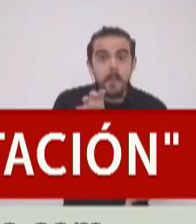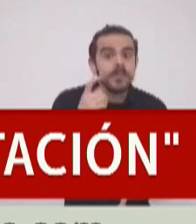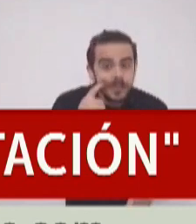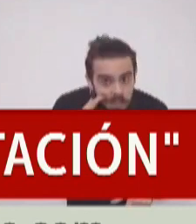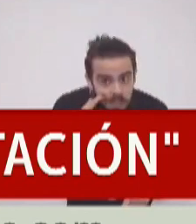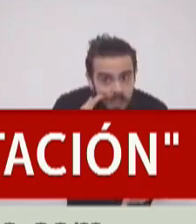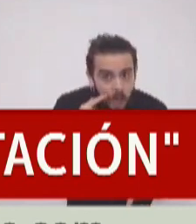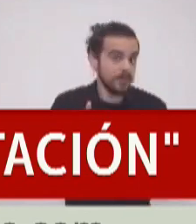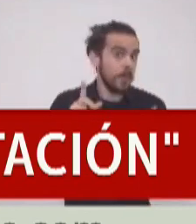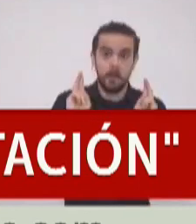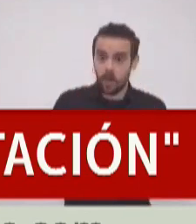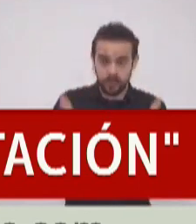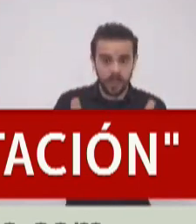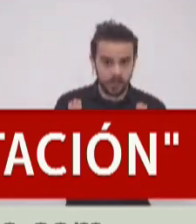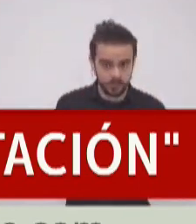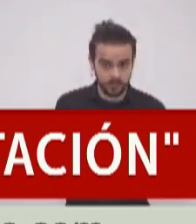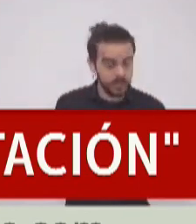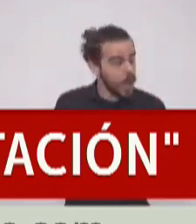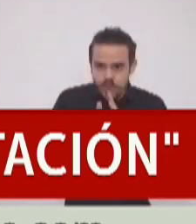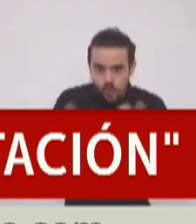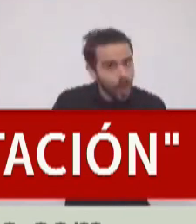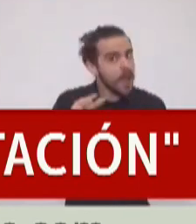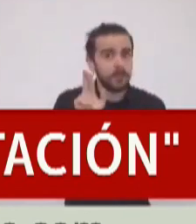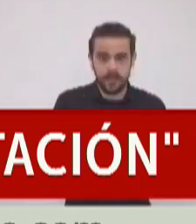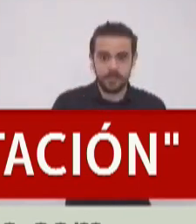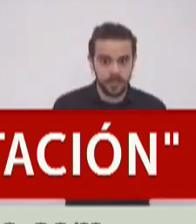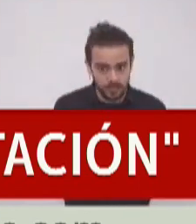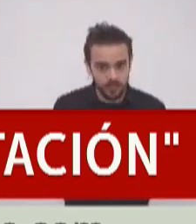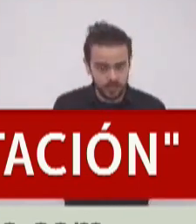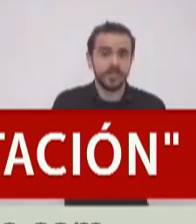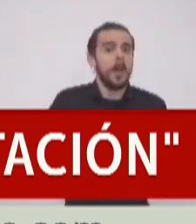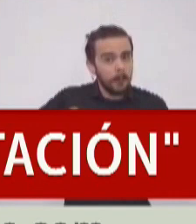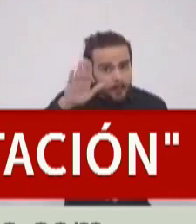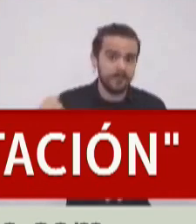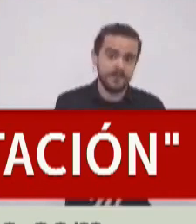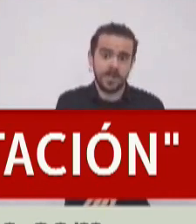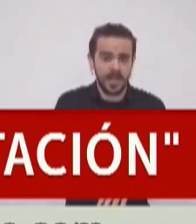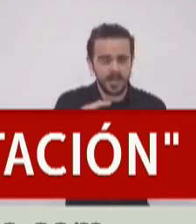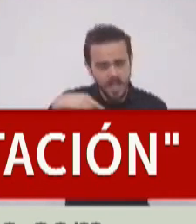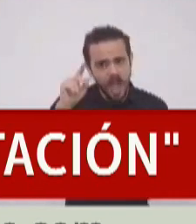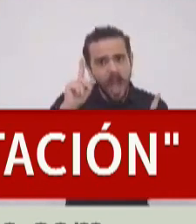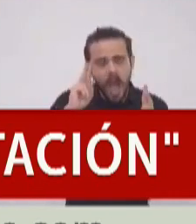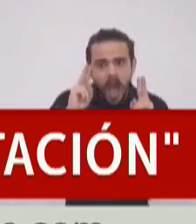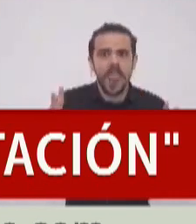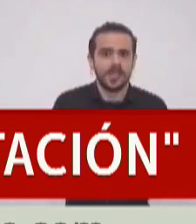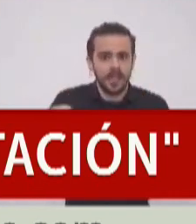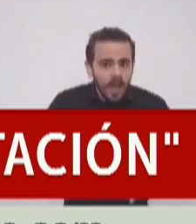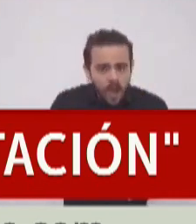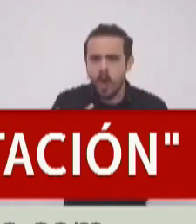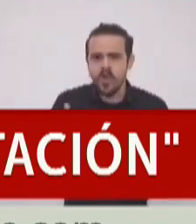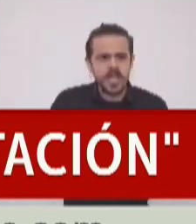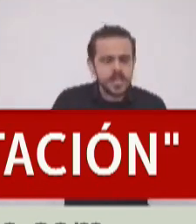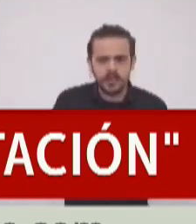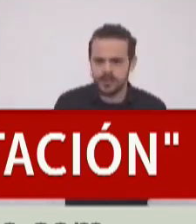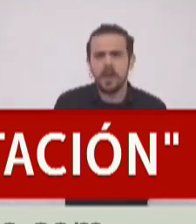estamos atravesando. Por eso es importante que tengamos estas normas para poder